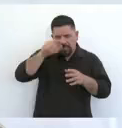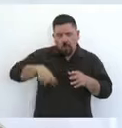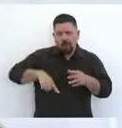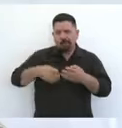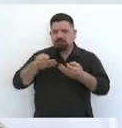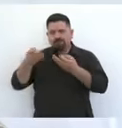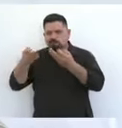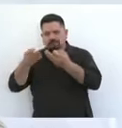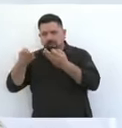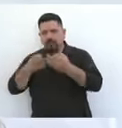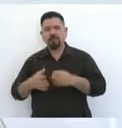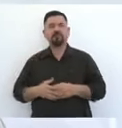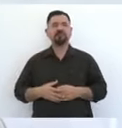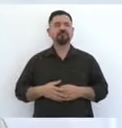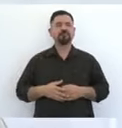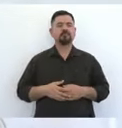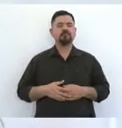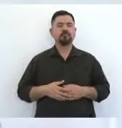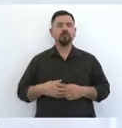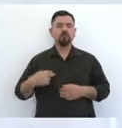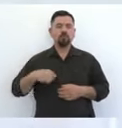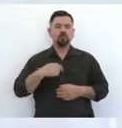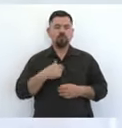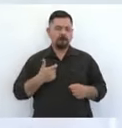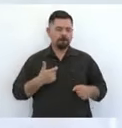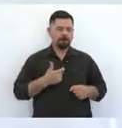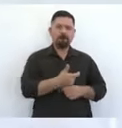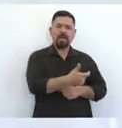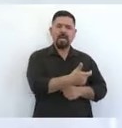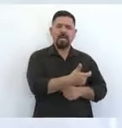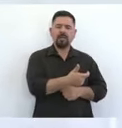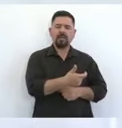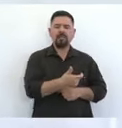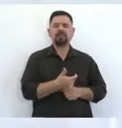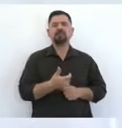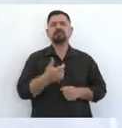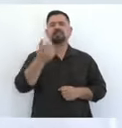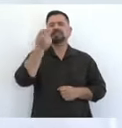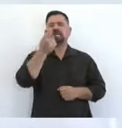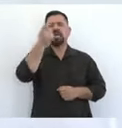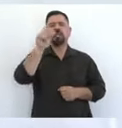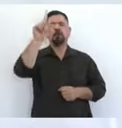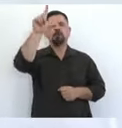y se les paga un salario mínimo.